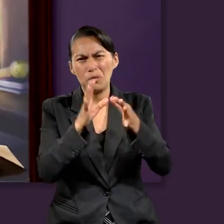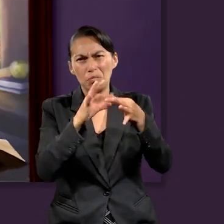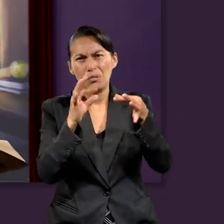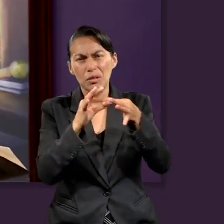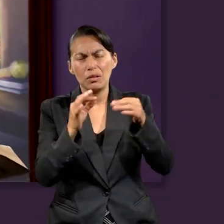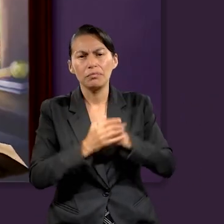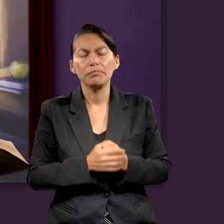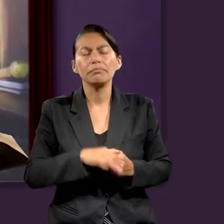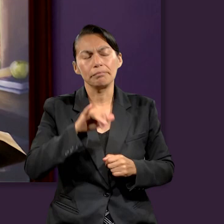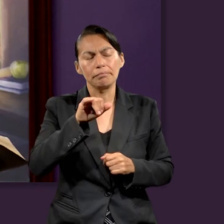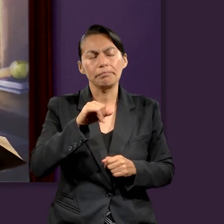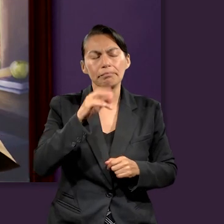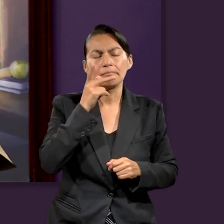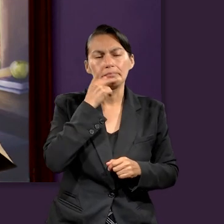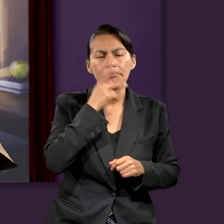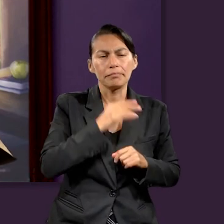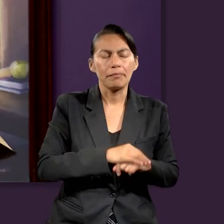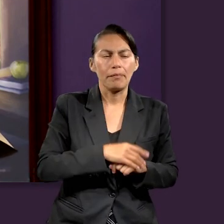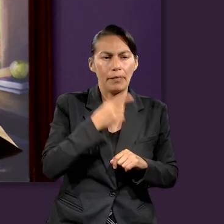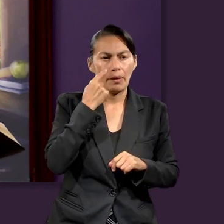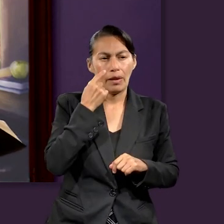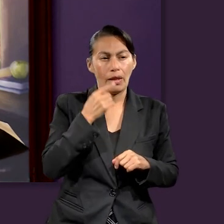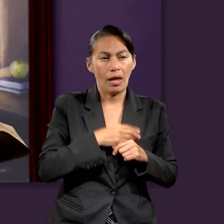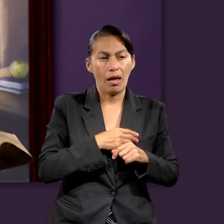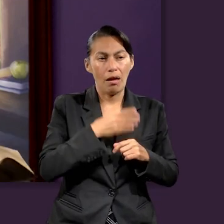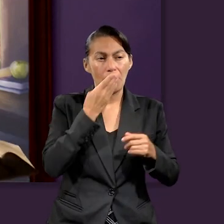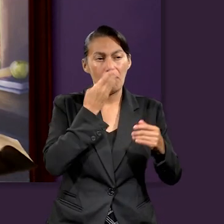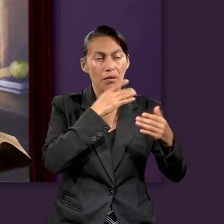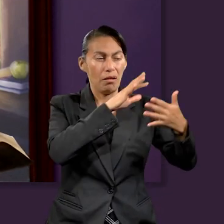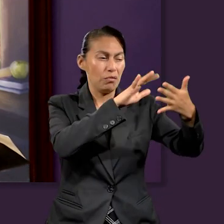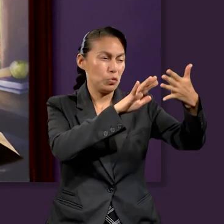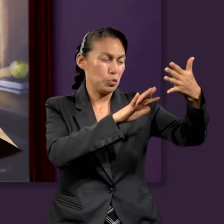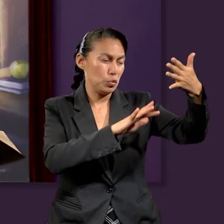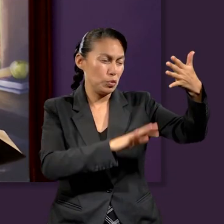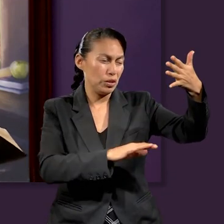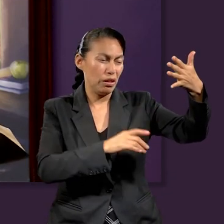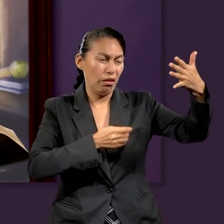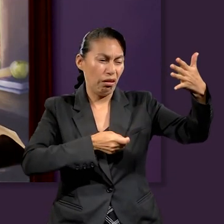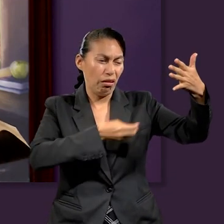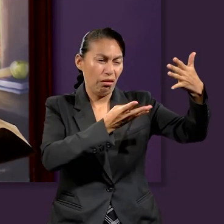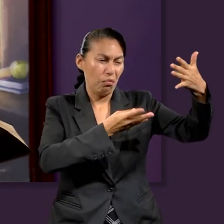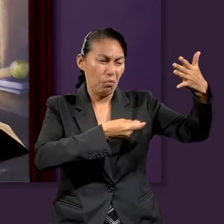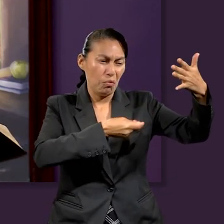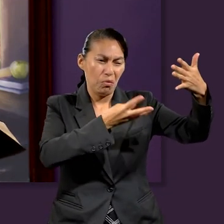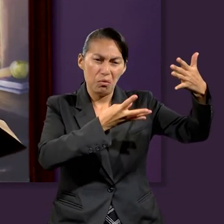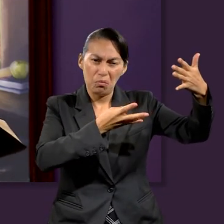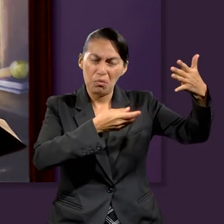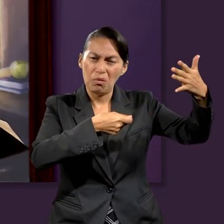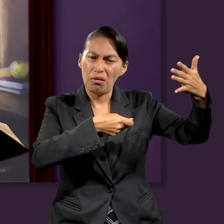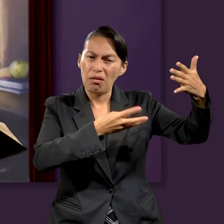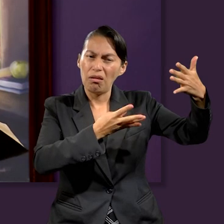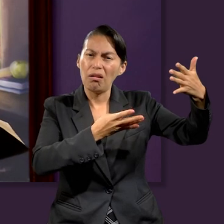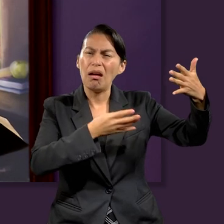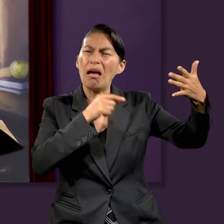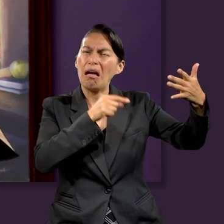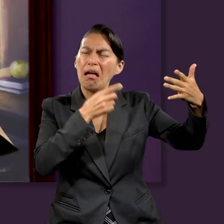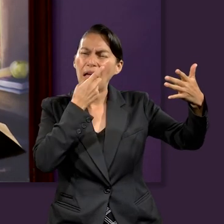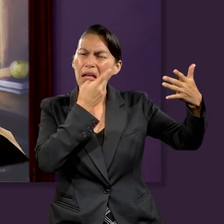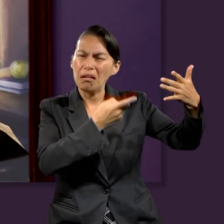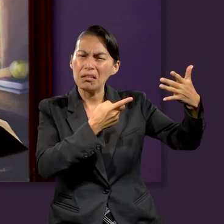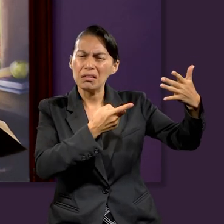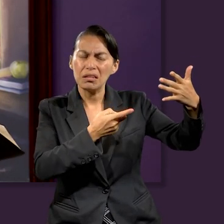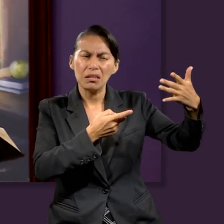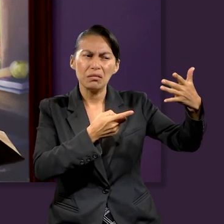Sí, pastor. Podemos ver que a lo largo de estos capítulos se utiliza mucho simbolismo. De hecho, podemos ver que la constante, el